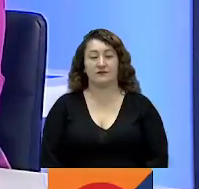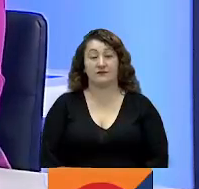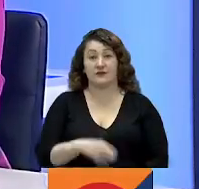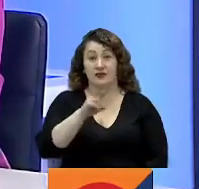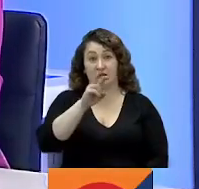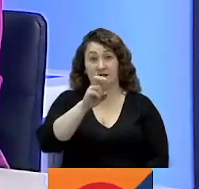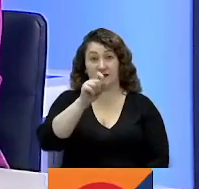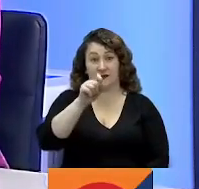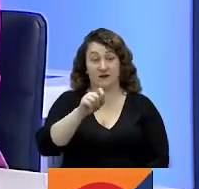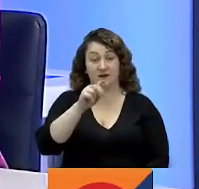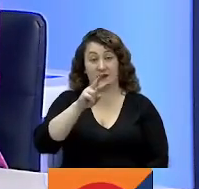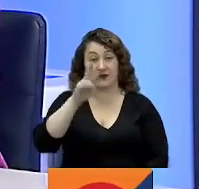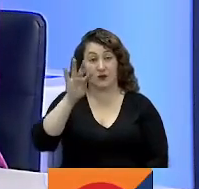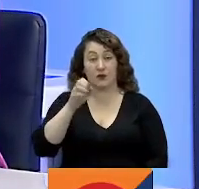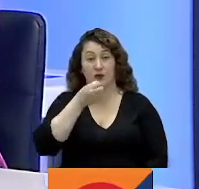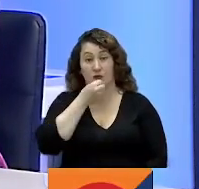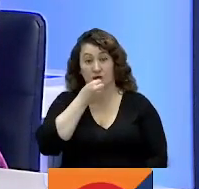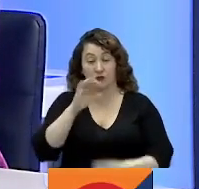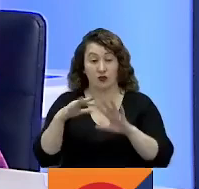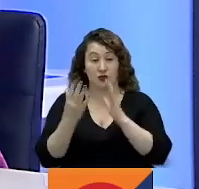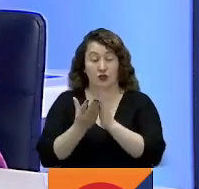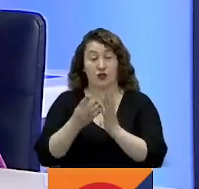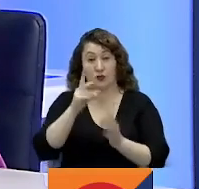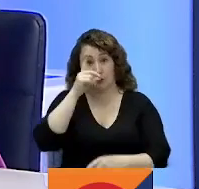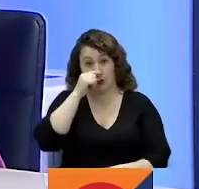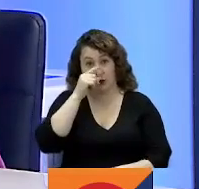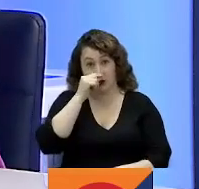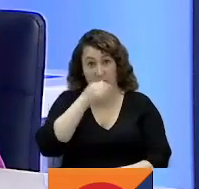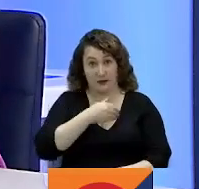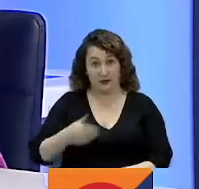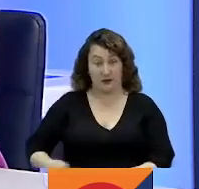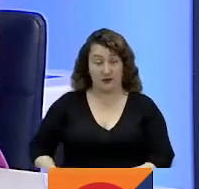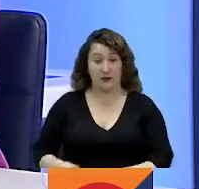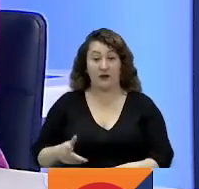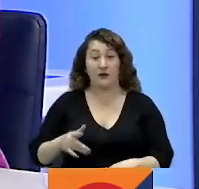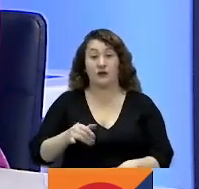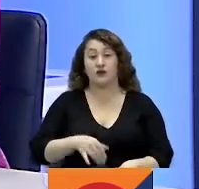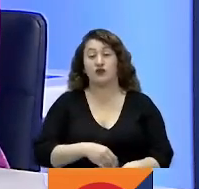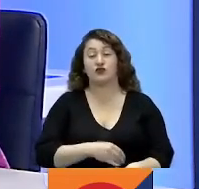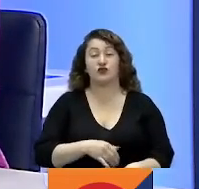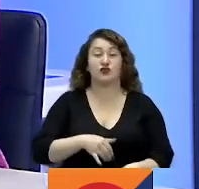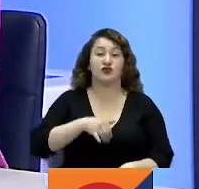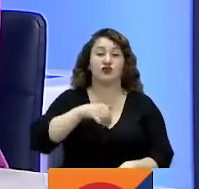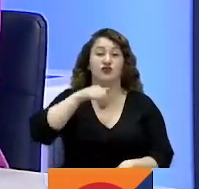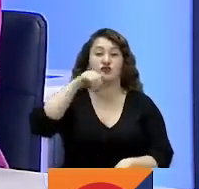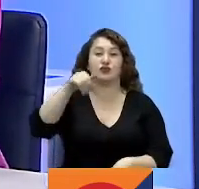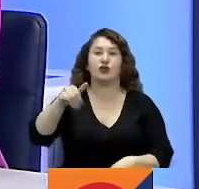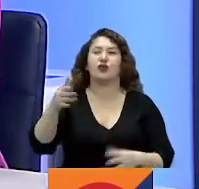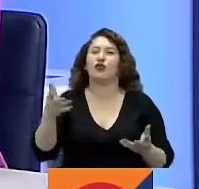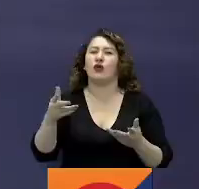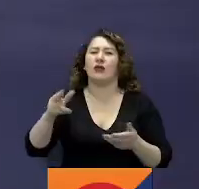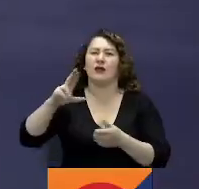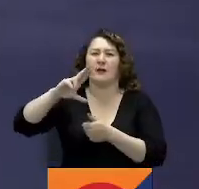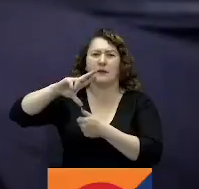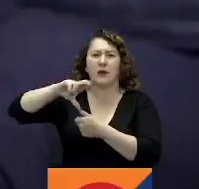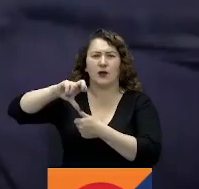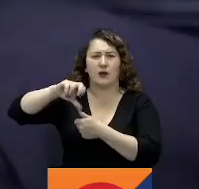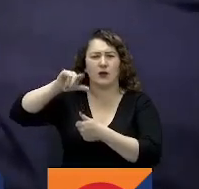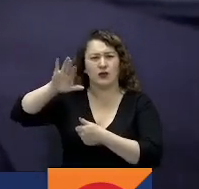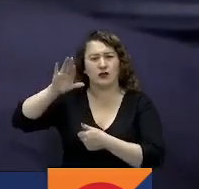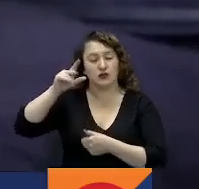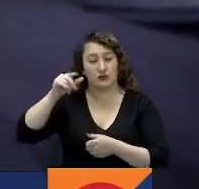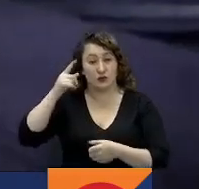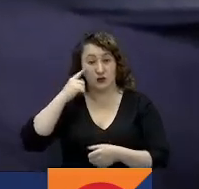7:29 noticias del mundo. El presidente de Rusia, Vladimir Putin, viajó de sorpresa a Mariupol, en la región ucraniana del Donbass. Desde el inicio de la guerra en Ucrania